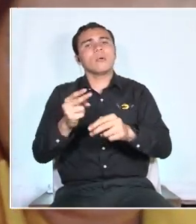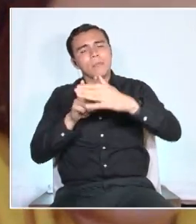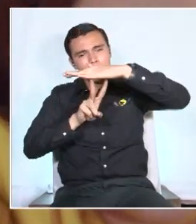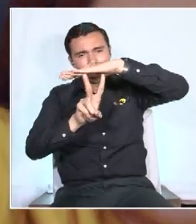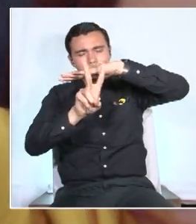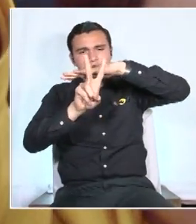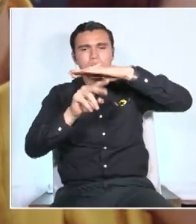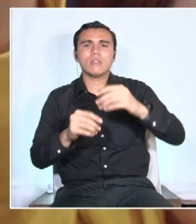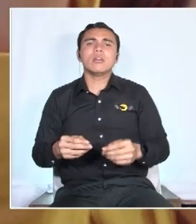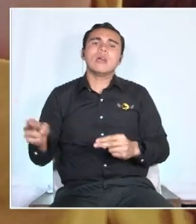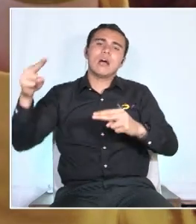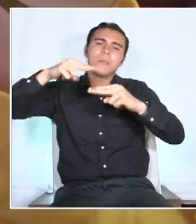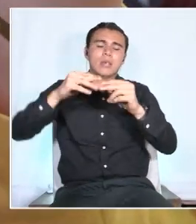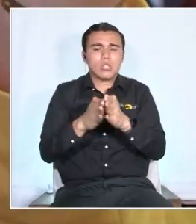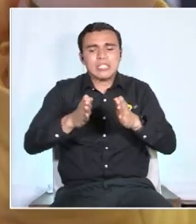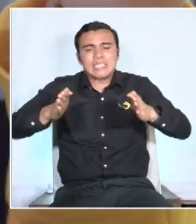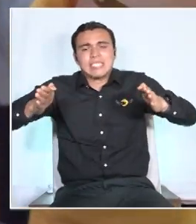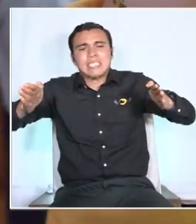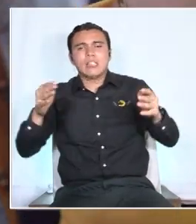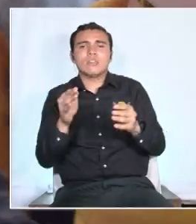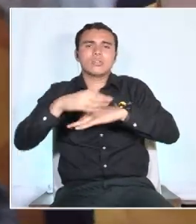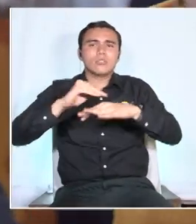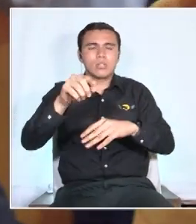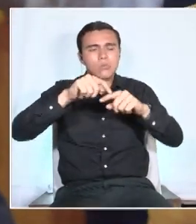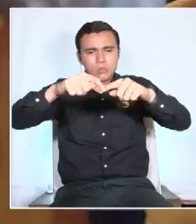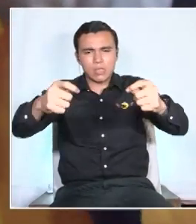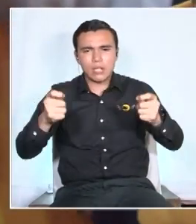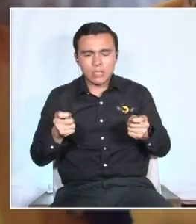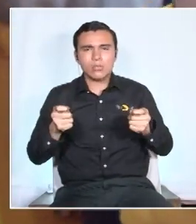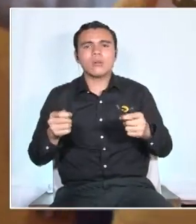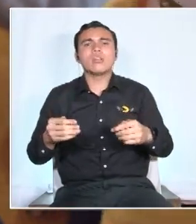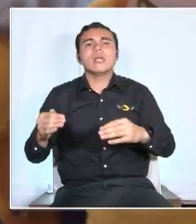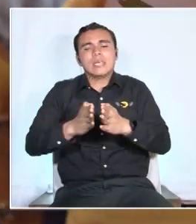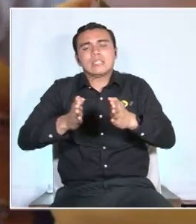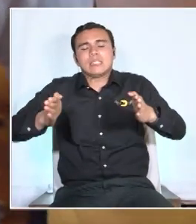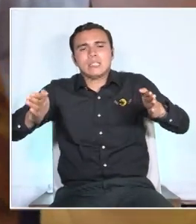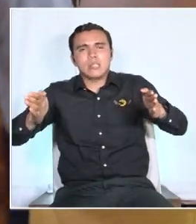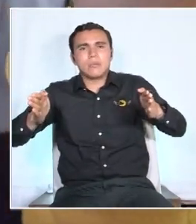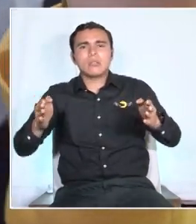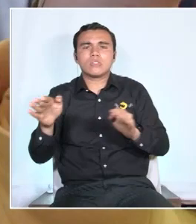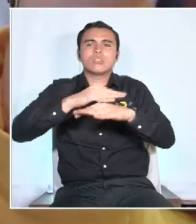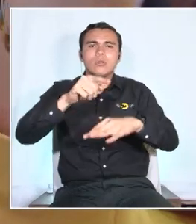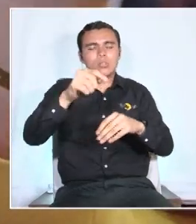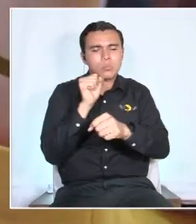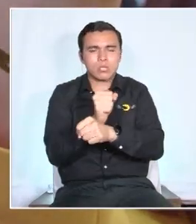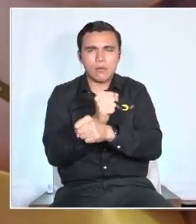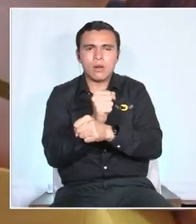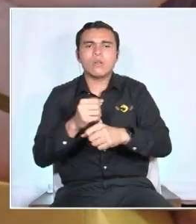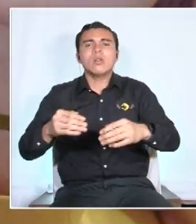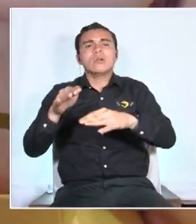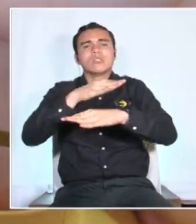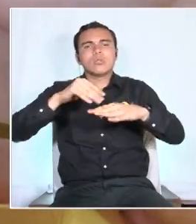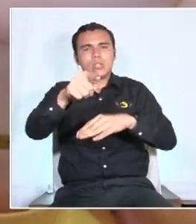profético, viene un ensanchamiento sobre tu territorio, viene un ensanchamiento sobre tu negocio, sobre